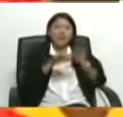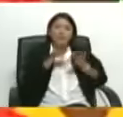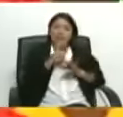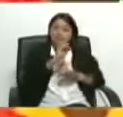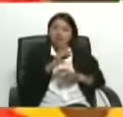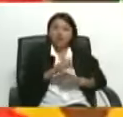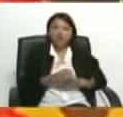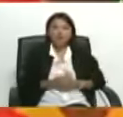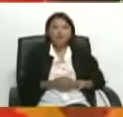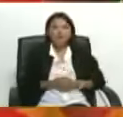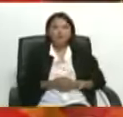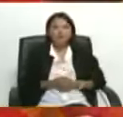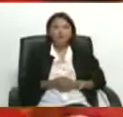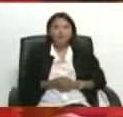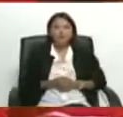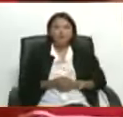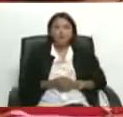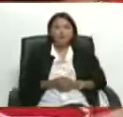En ninguna parte.